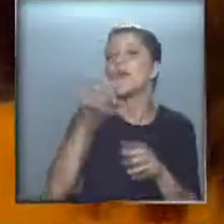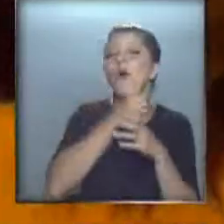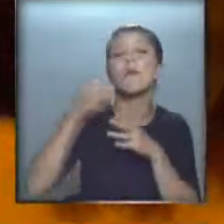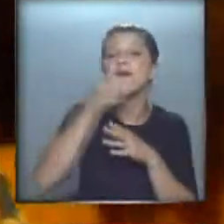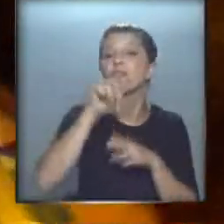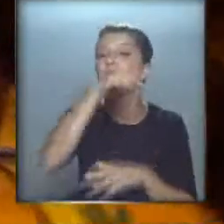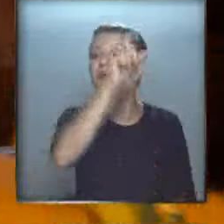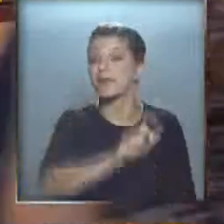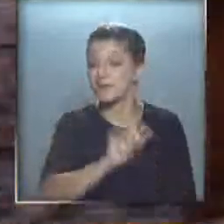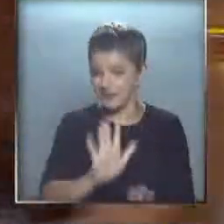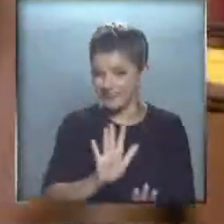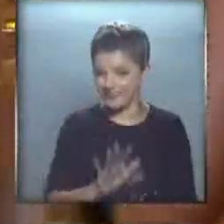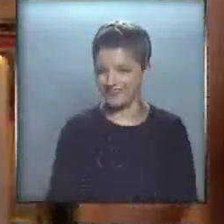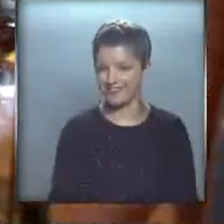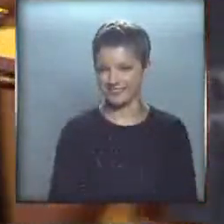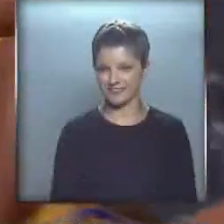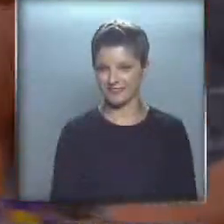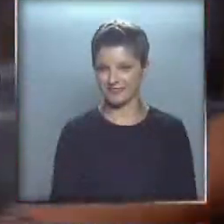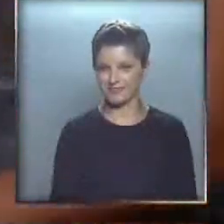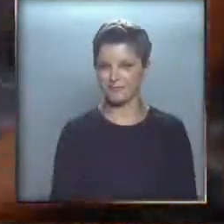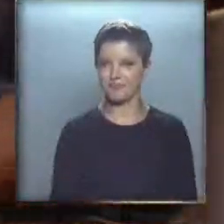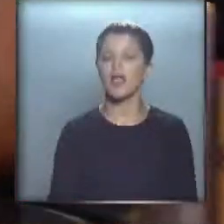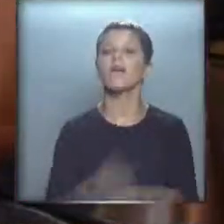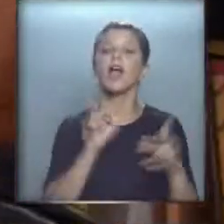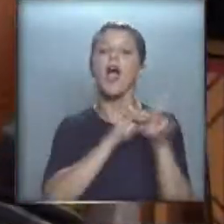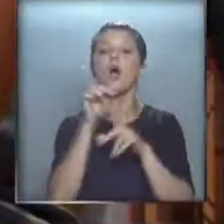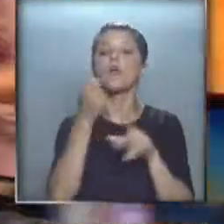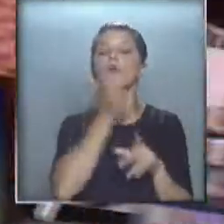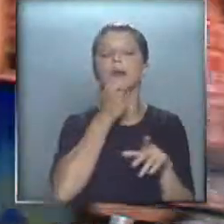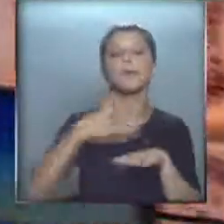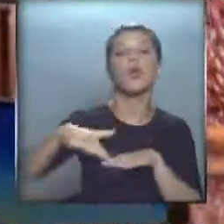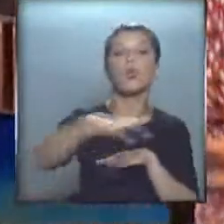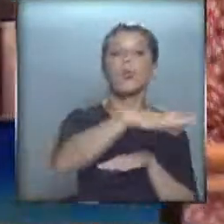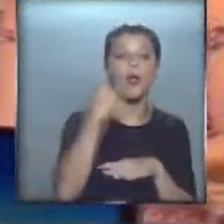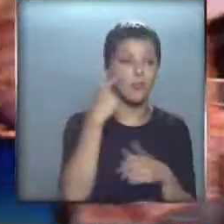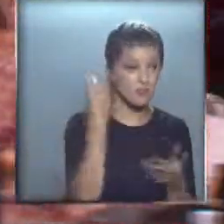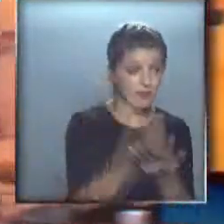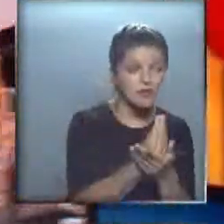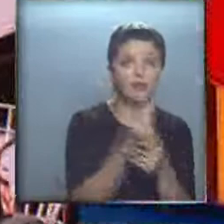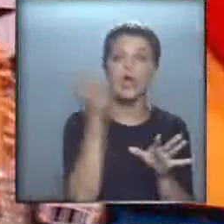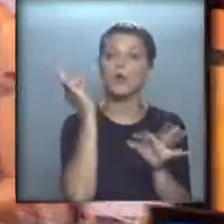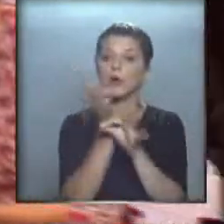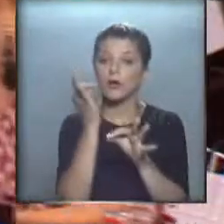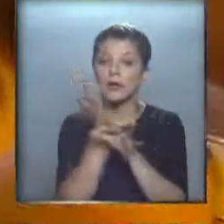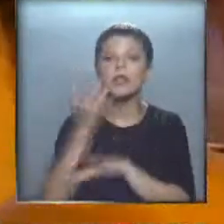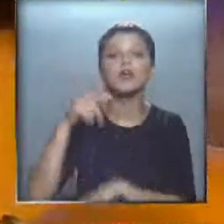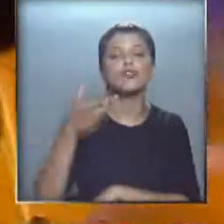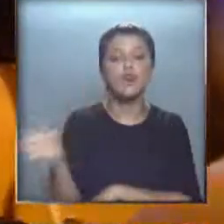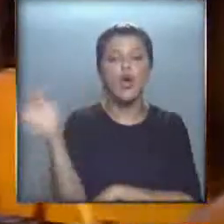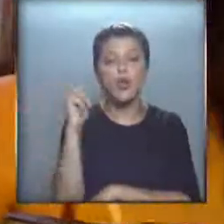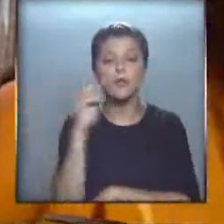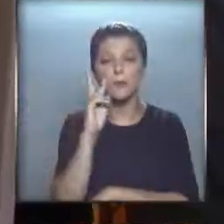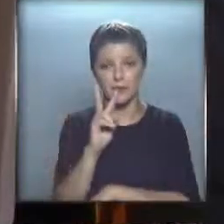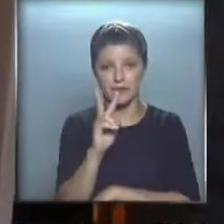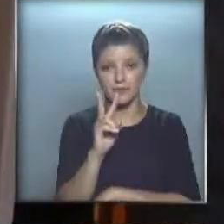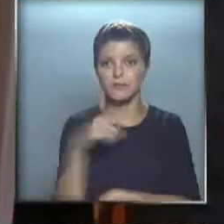tenés nada ahí todavía. Estereotipos, a ver, en el barrio, estereotipos que haya en la escuela, que los vean día a día, que se olvidaron